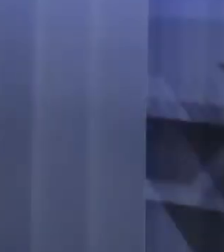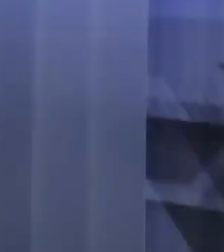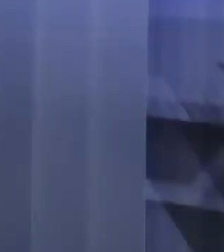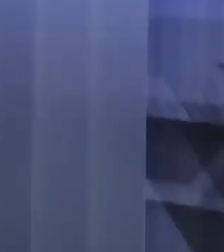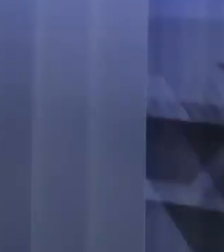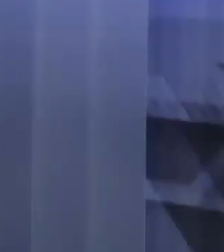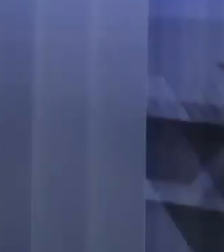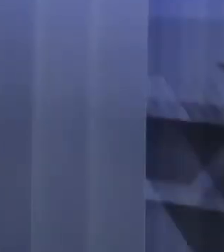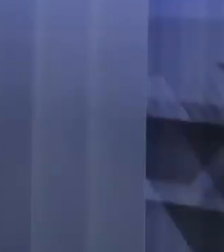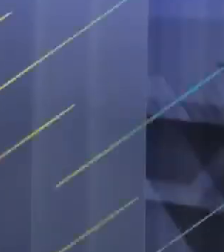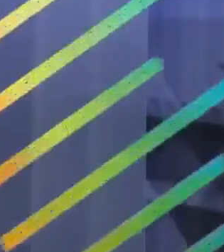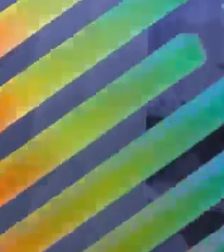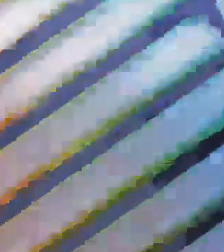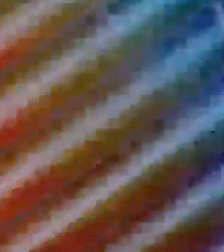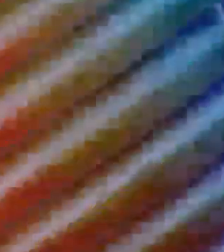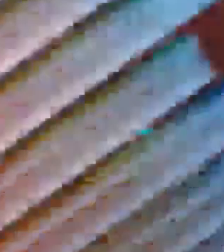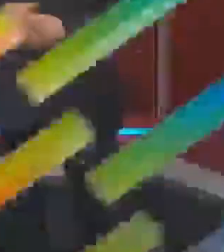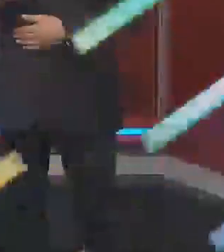Ñuble.